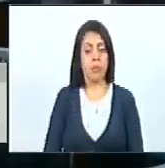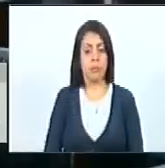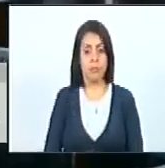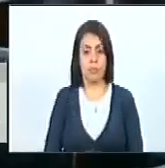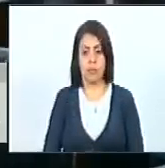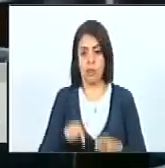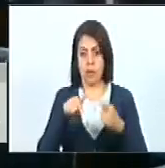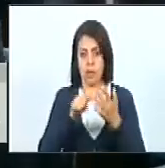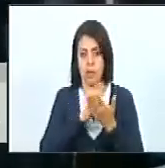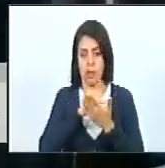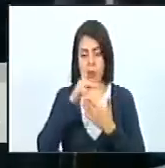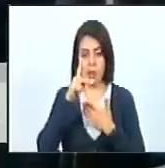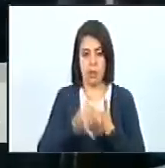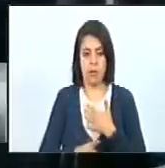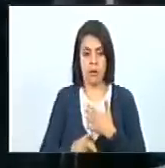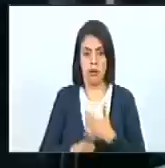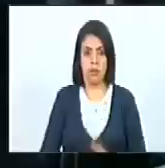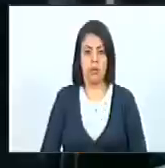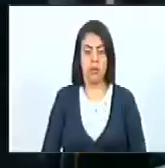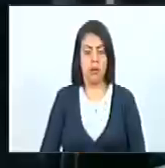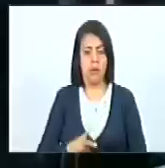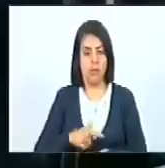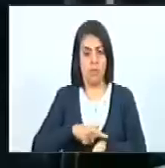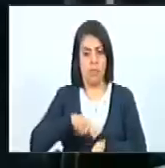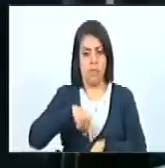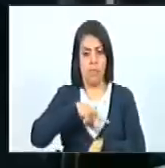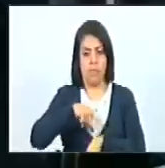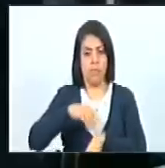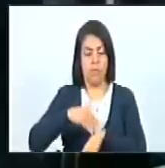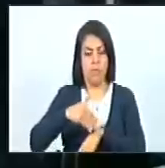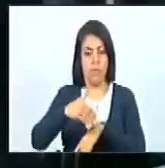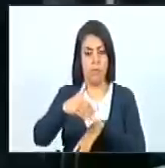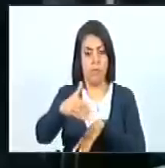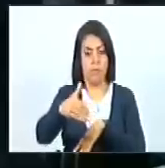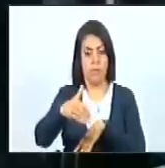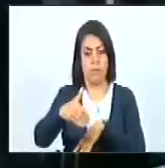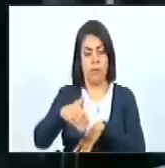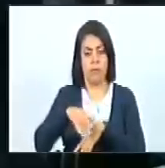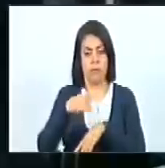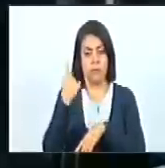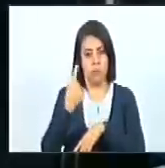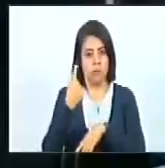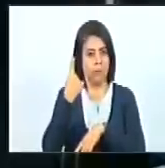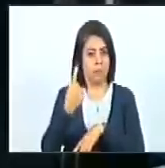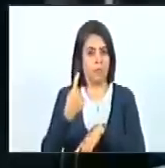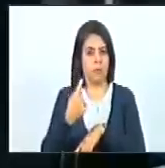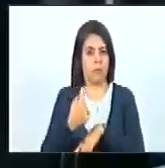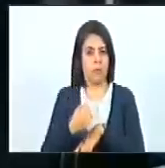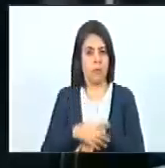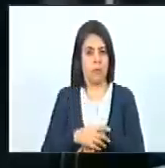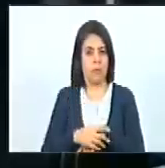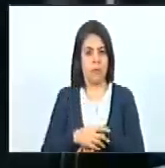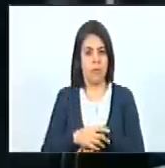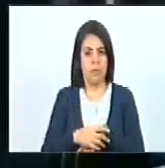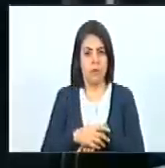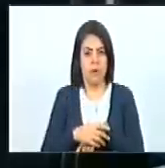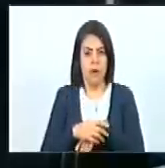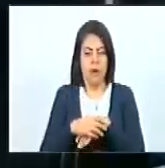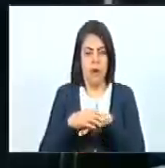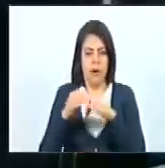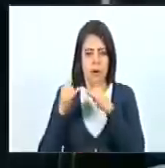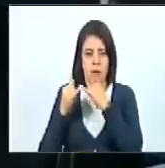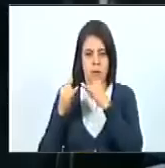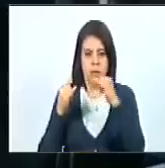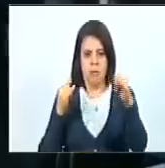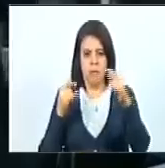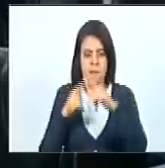de esta operación, a lo largo de no solo ese cordón del Yapacana, sino